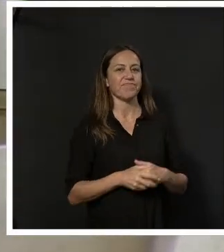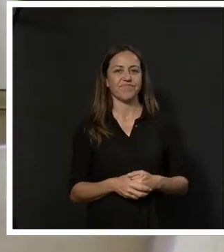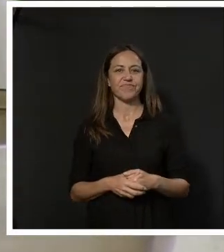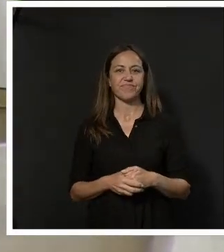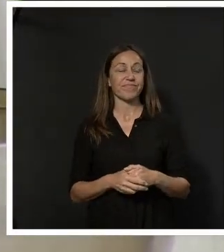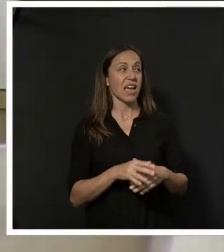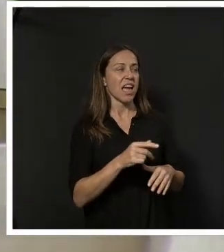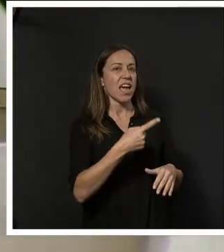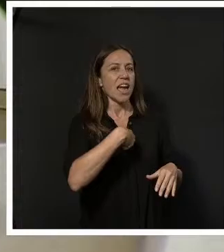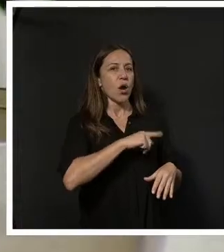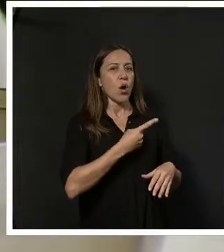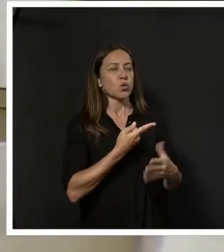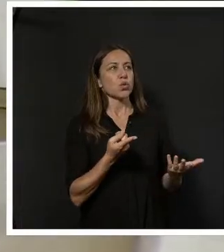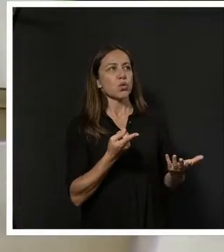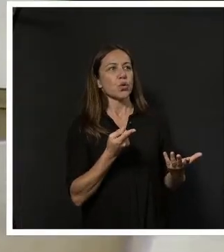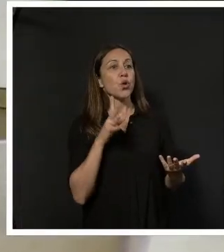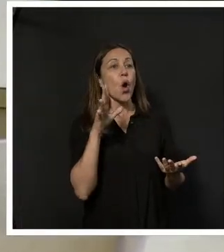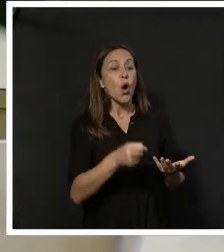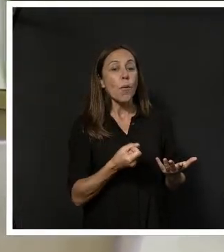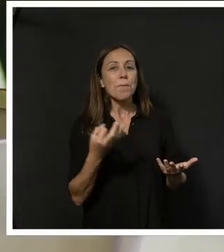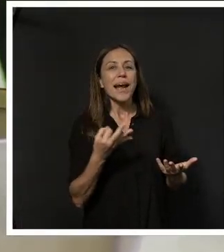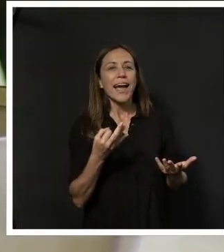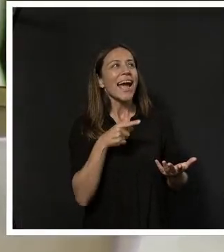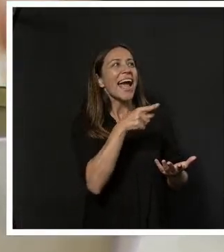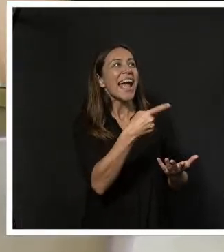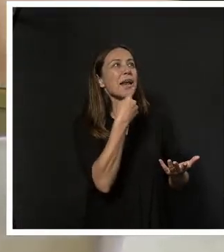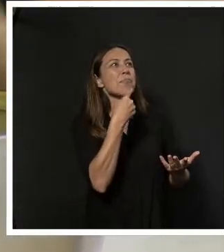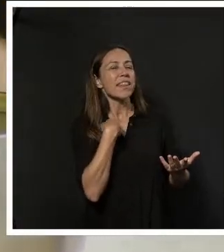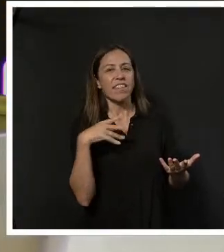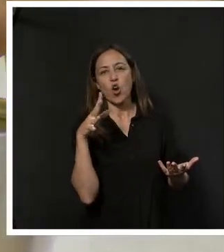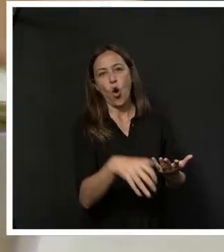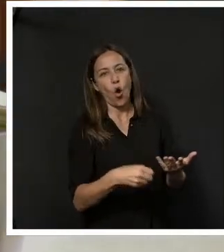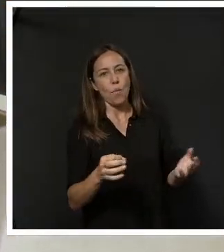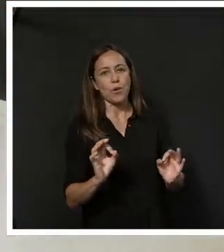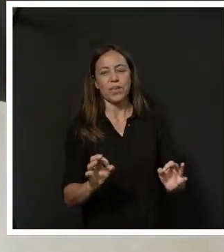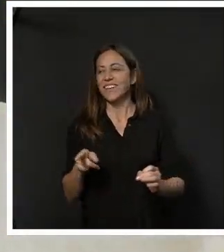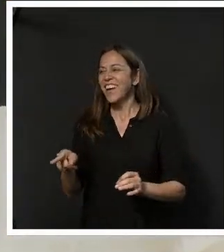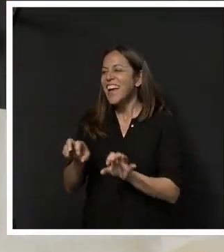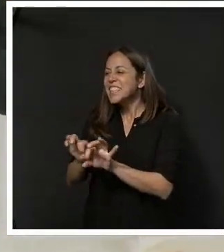nos mercamos que quieren él es que marquemos entonces